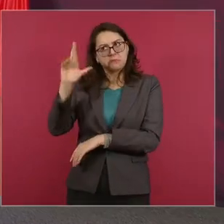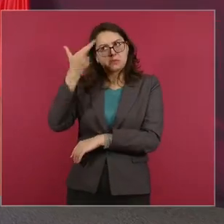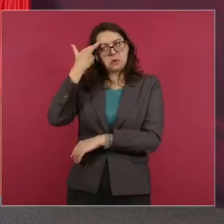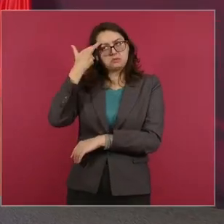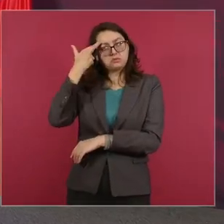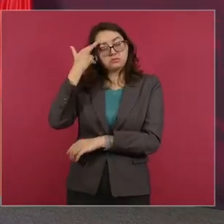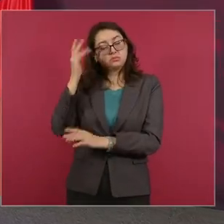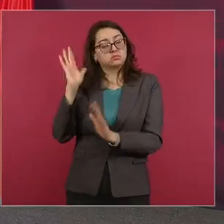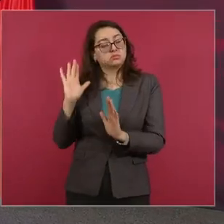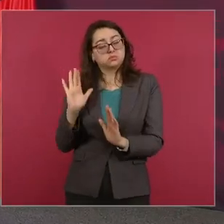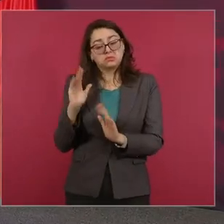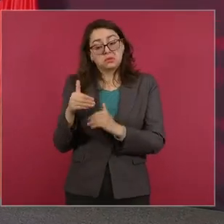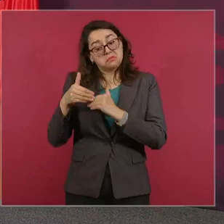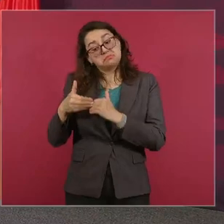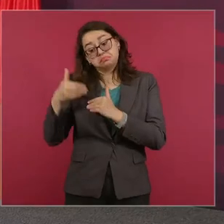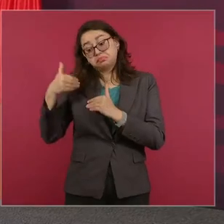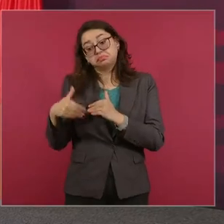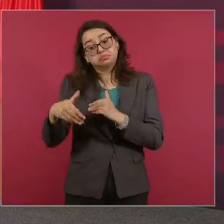ojalá